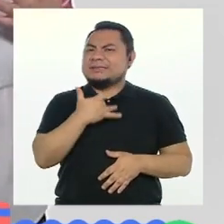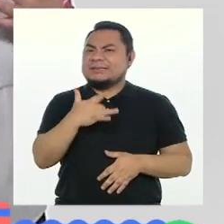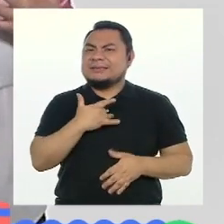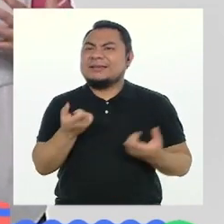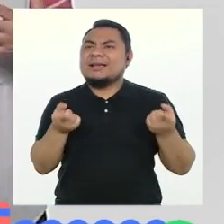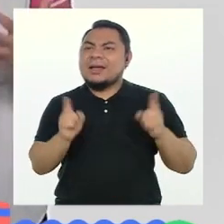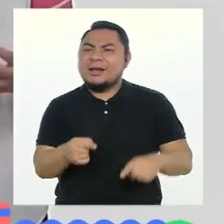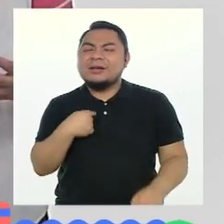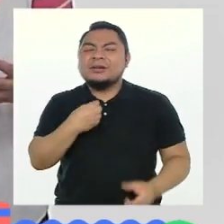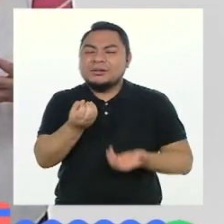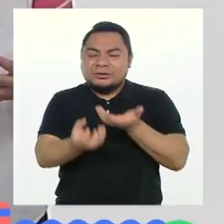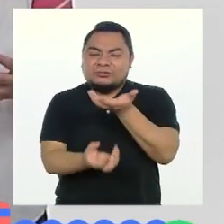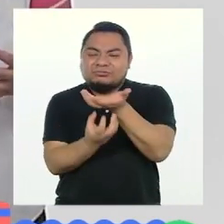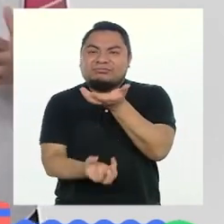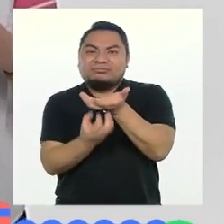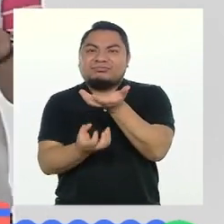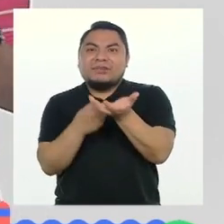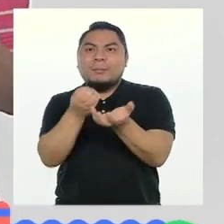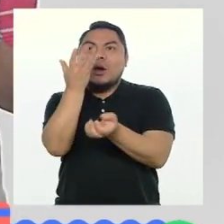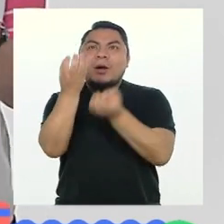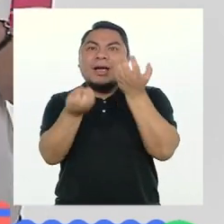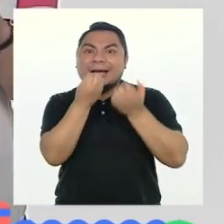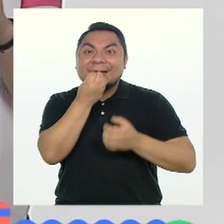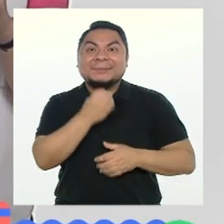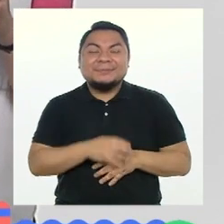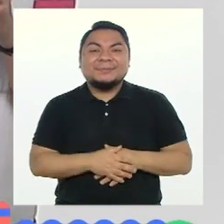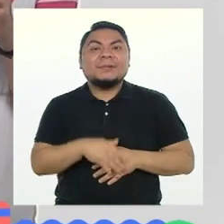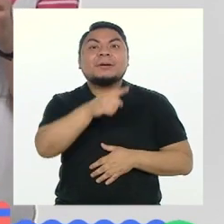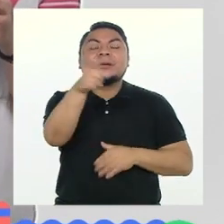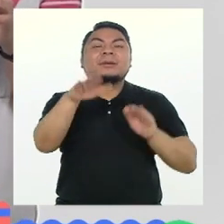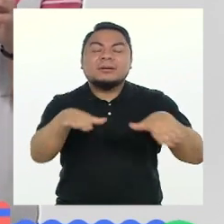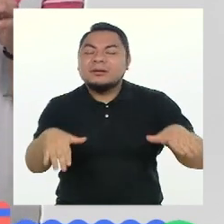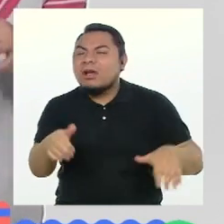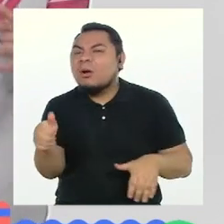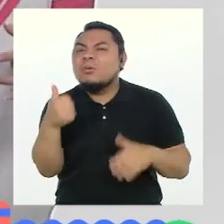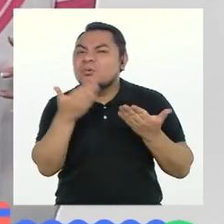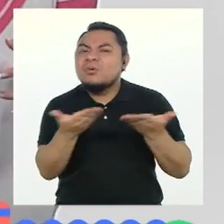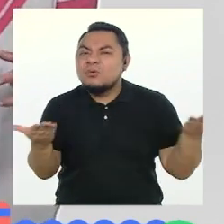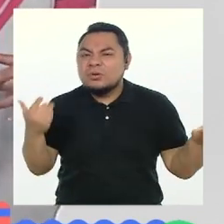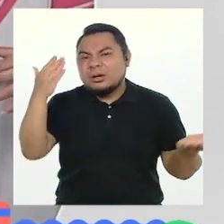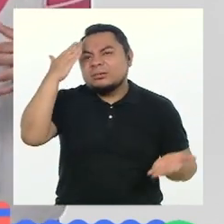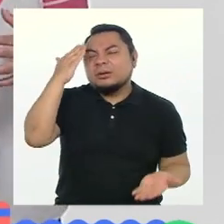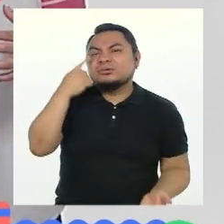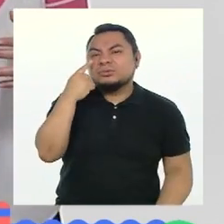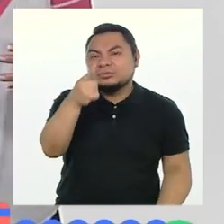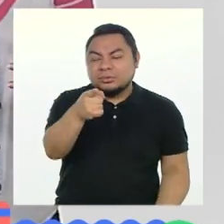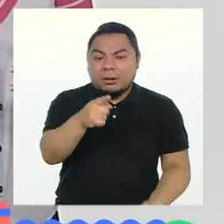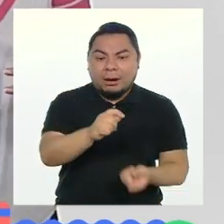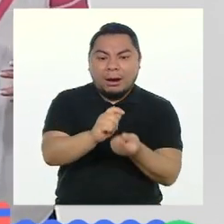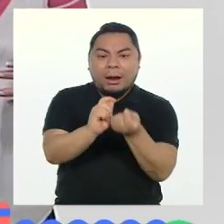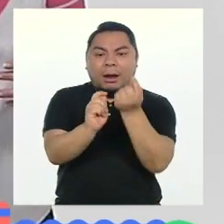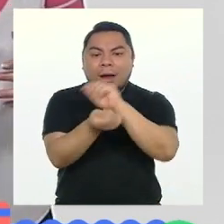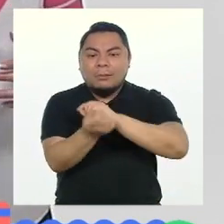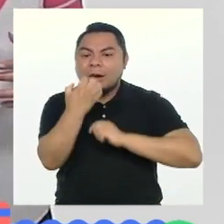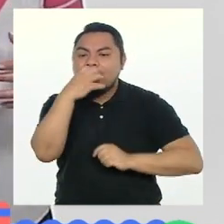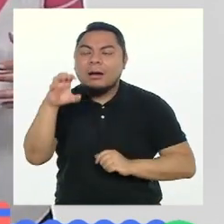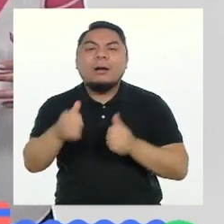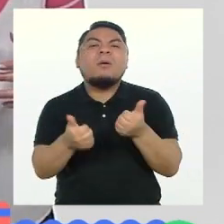que como canchita popcorn. Niñas y niños, ¿qué otras cosas conocen ustedes que cambien con el